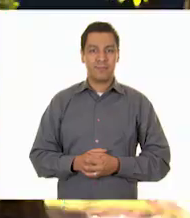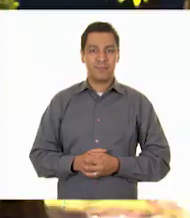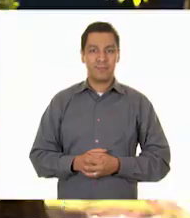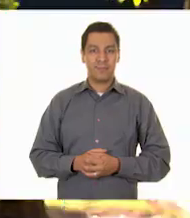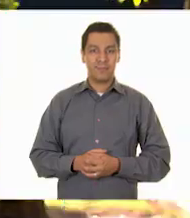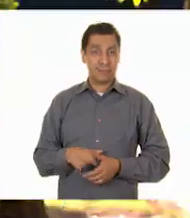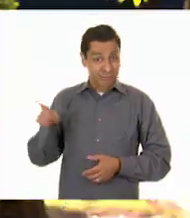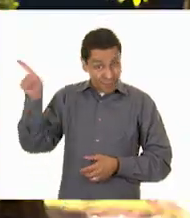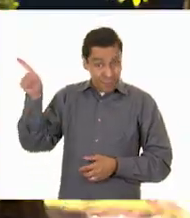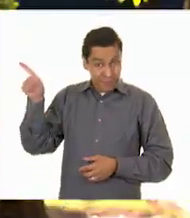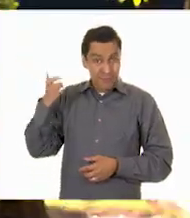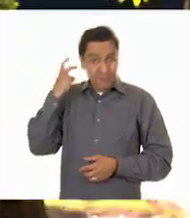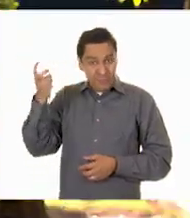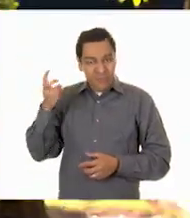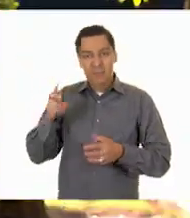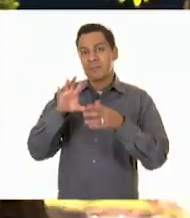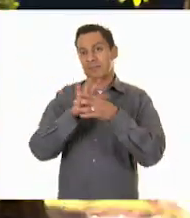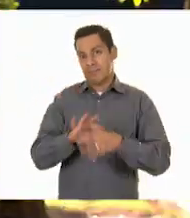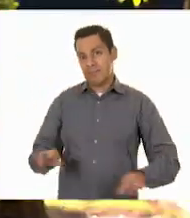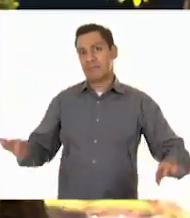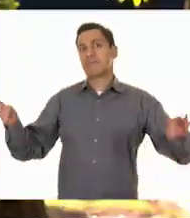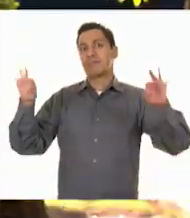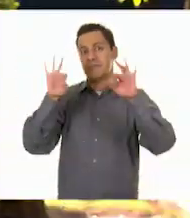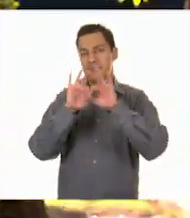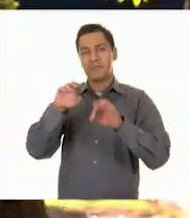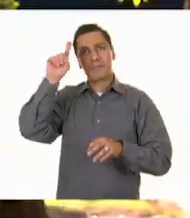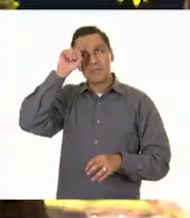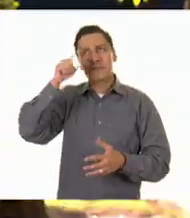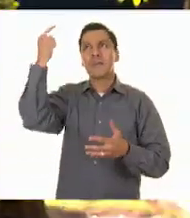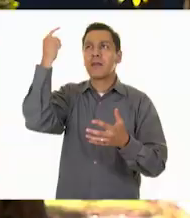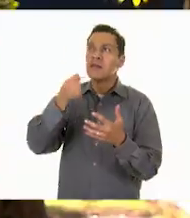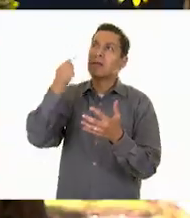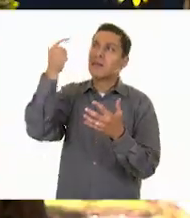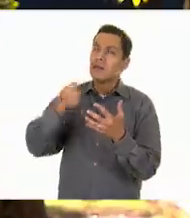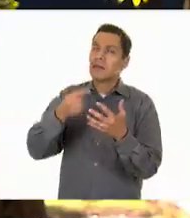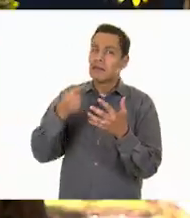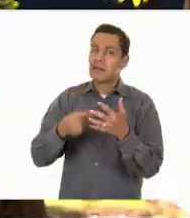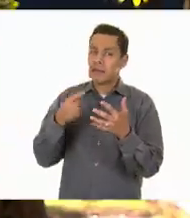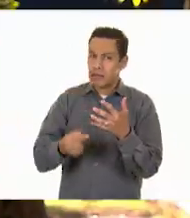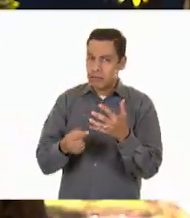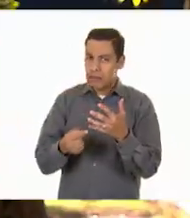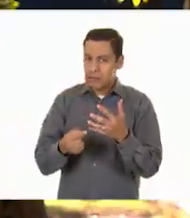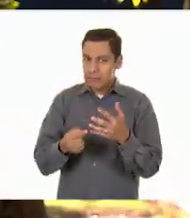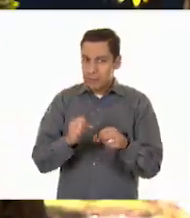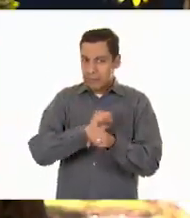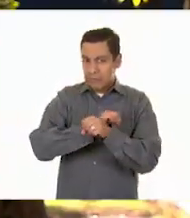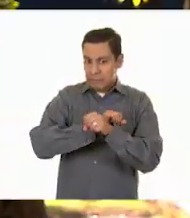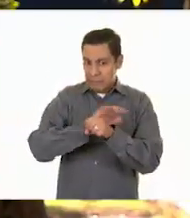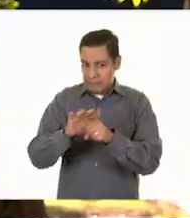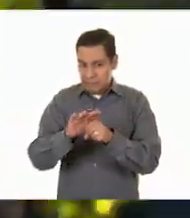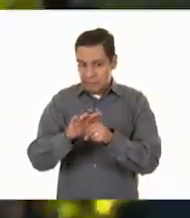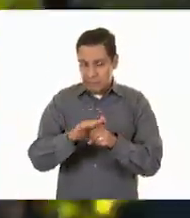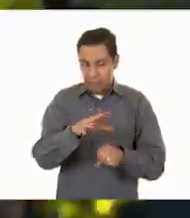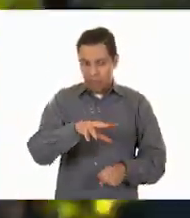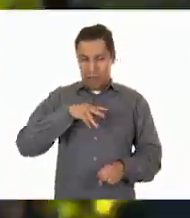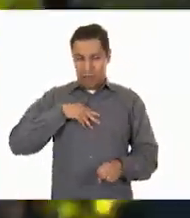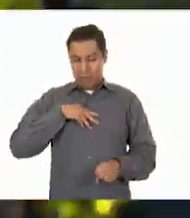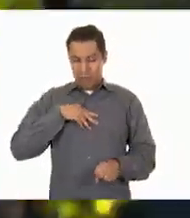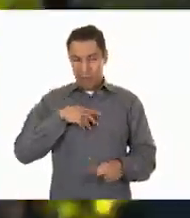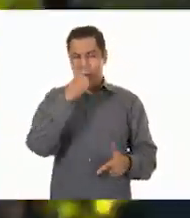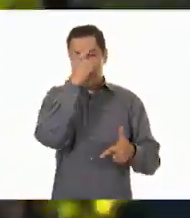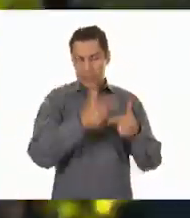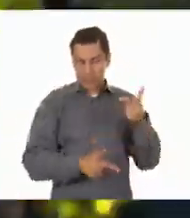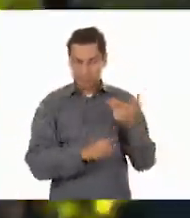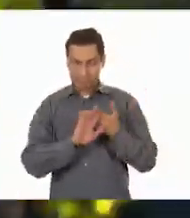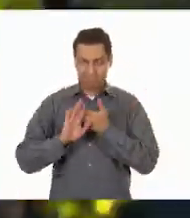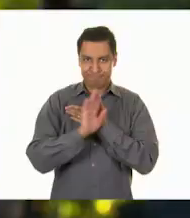es muy importante continuar con las recomendaciones para evitar contagios de kobe trata de